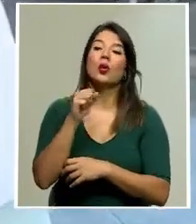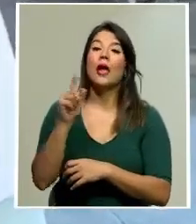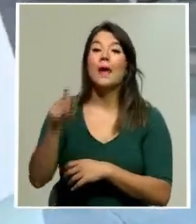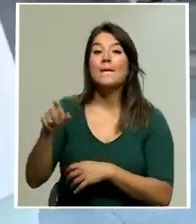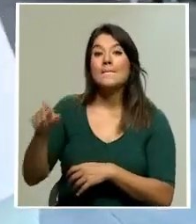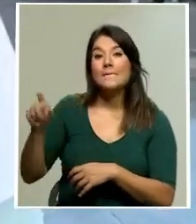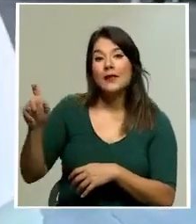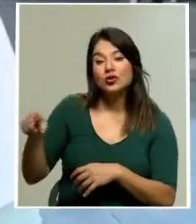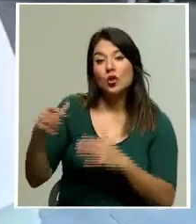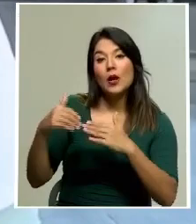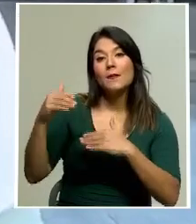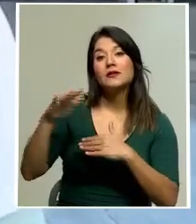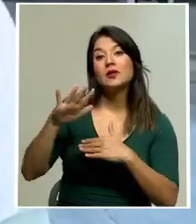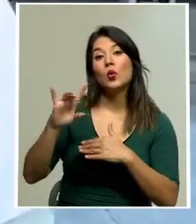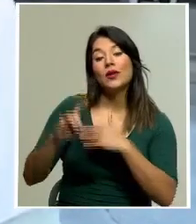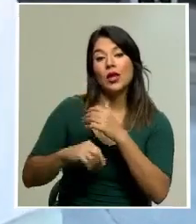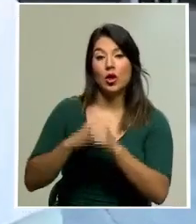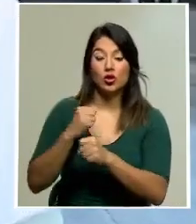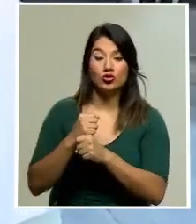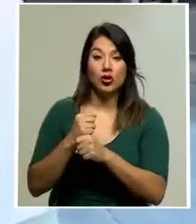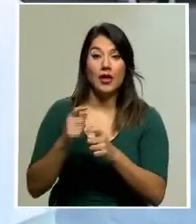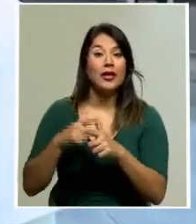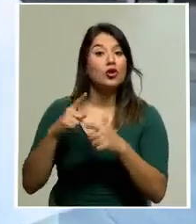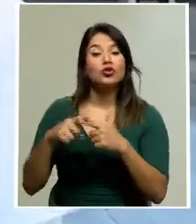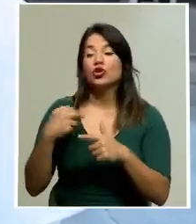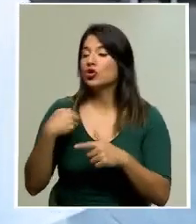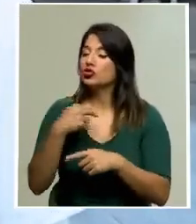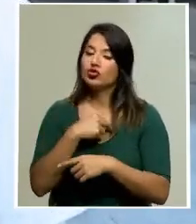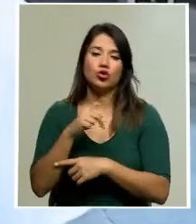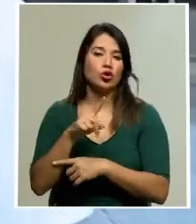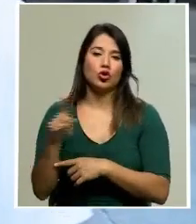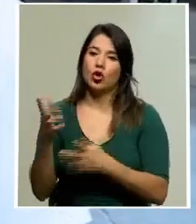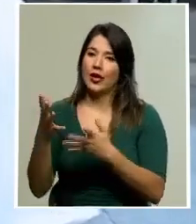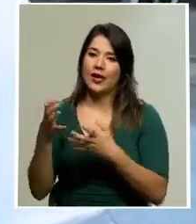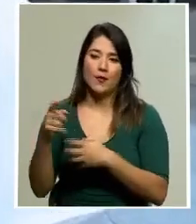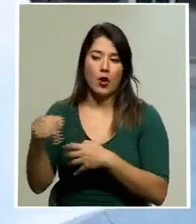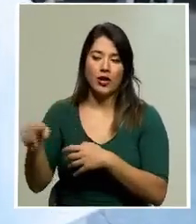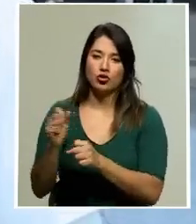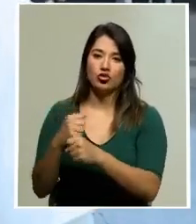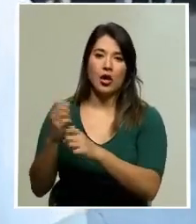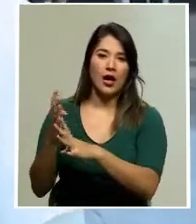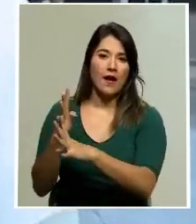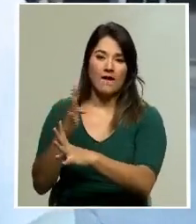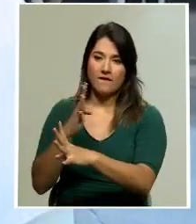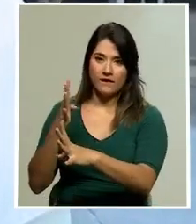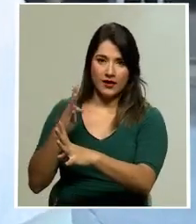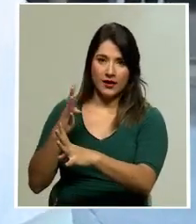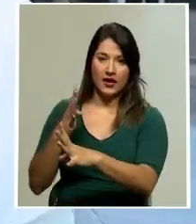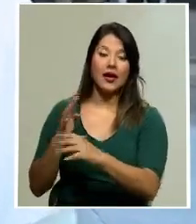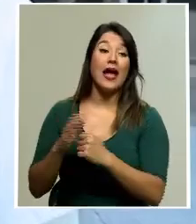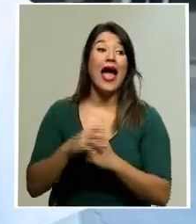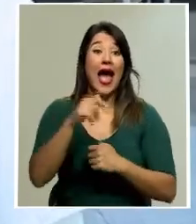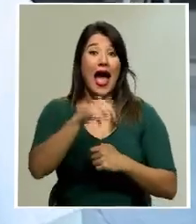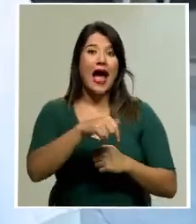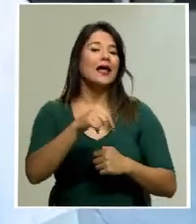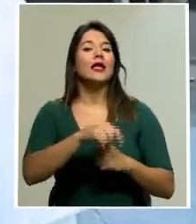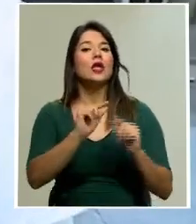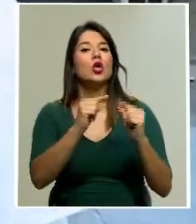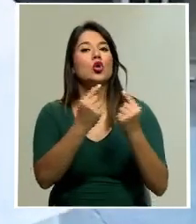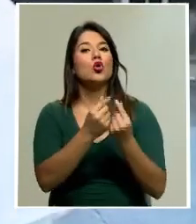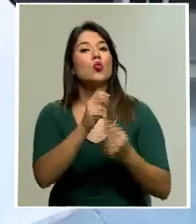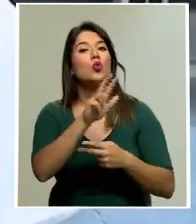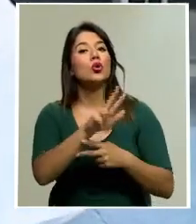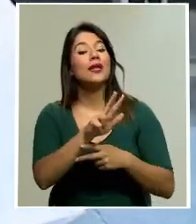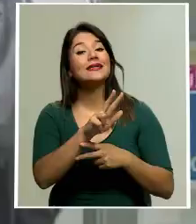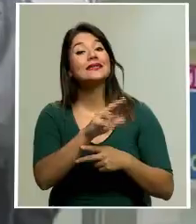personas mayores de 58 años y no los vamos a exponer tanto a hacer filas y demás, ¿verdad? Entonces esto es para cubrir grupo 3 y de